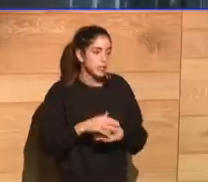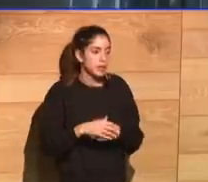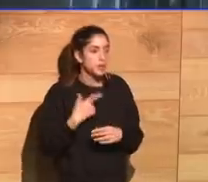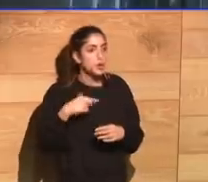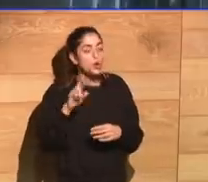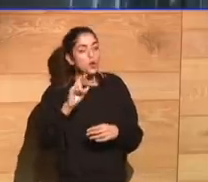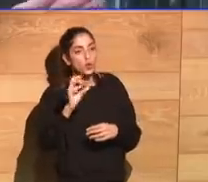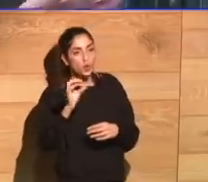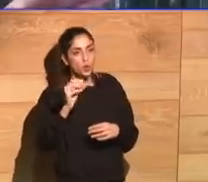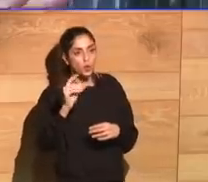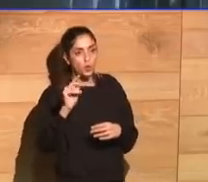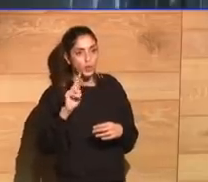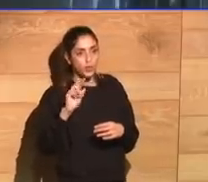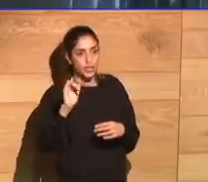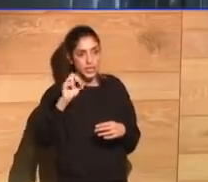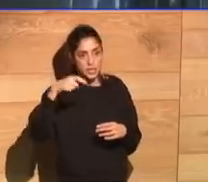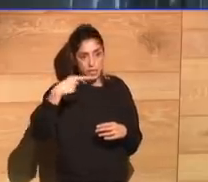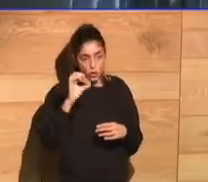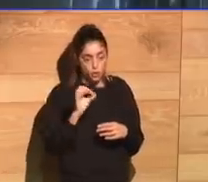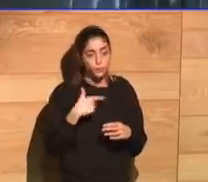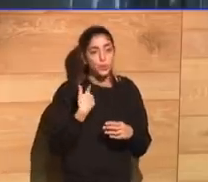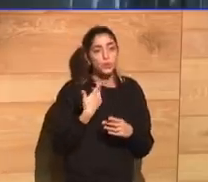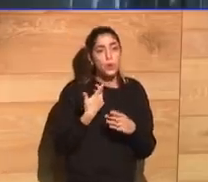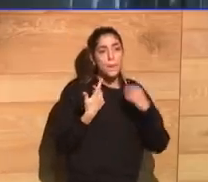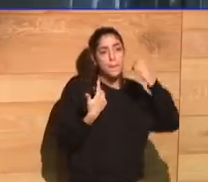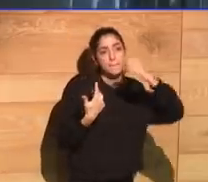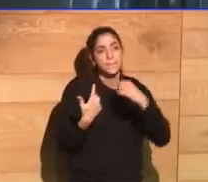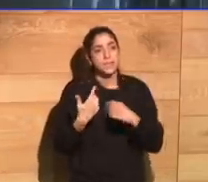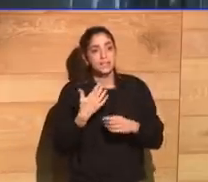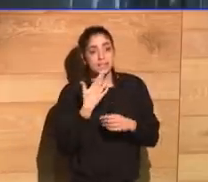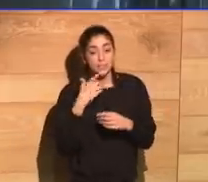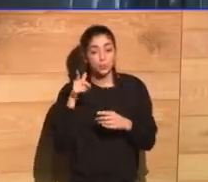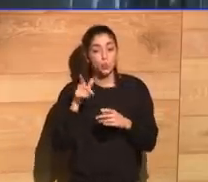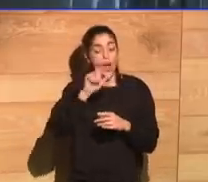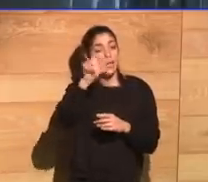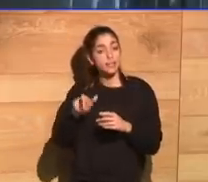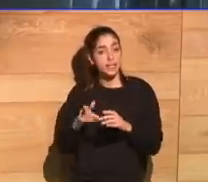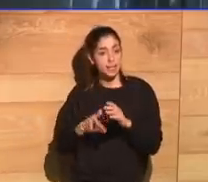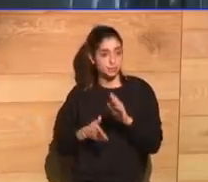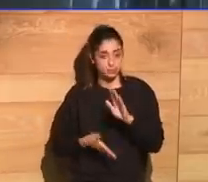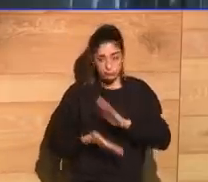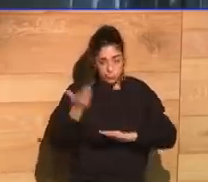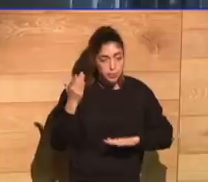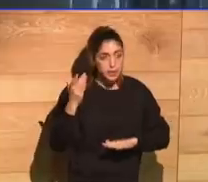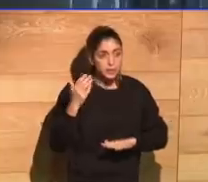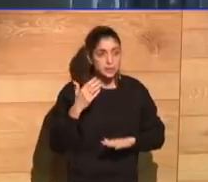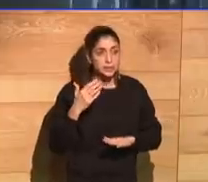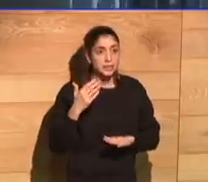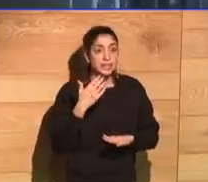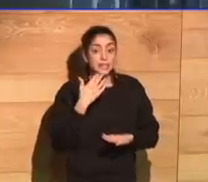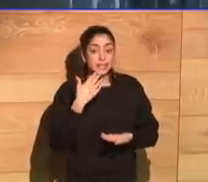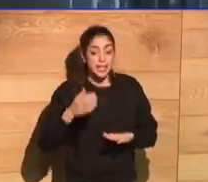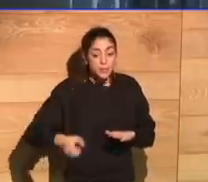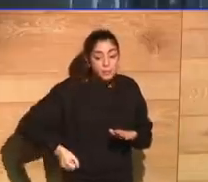inciso emocional, no nos cuentes nada si no quieres, pero cuando tú te vas a Sicilia a ver a Robert De Niro, si te dice que quiere filmarlo como una maleta verde,